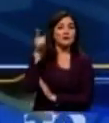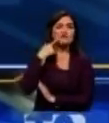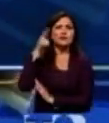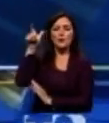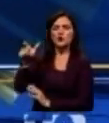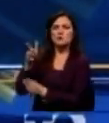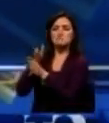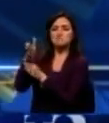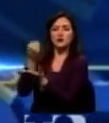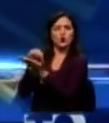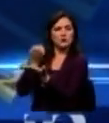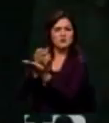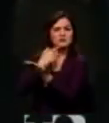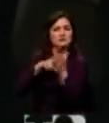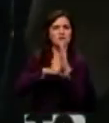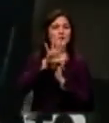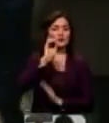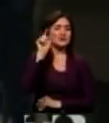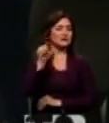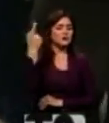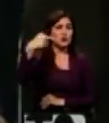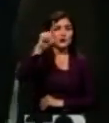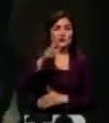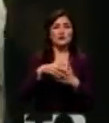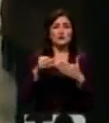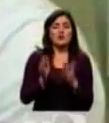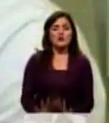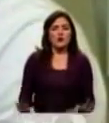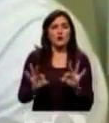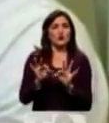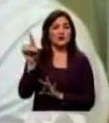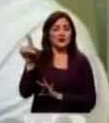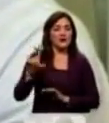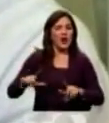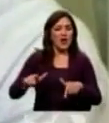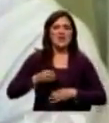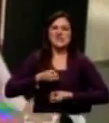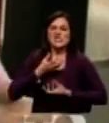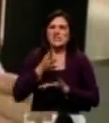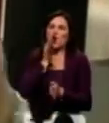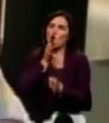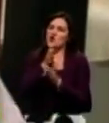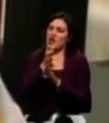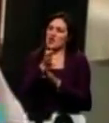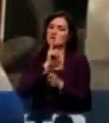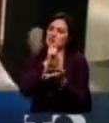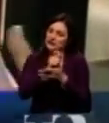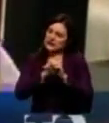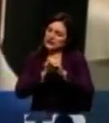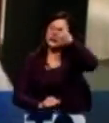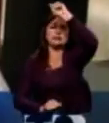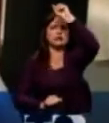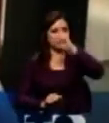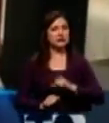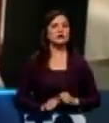de más de 50 mil millones de dólares. ¿Pero por qué es tan importante la sinceridad en este ámbito? Para poder justificar a